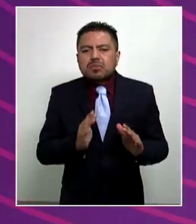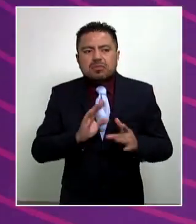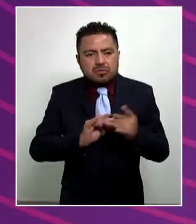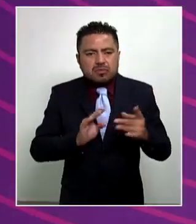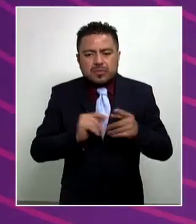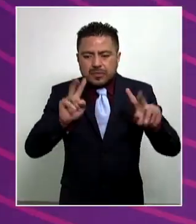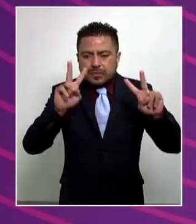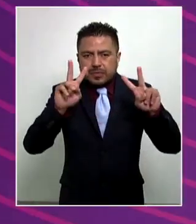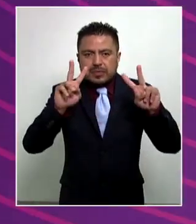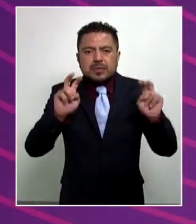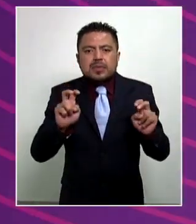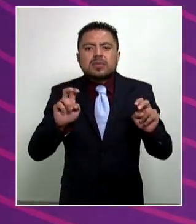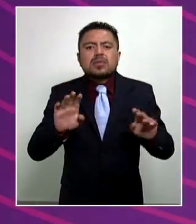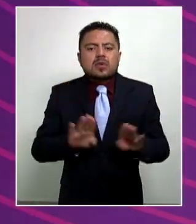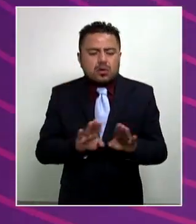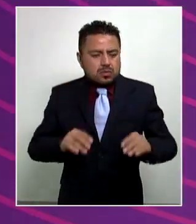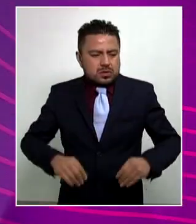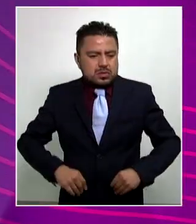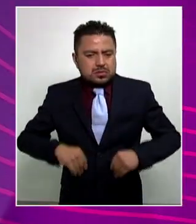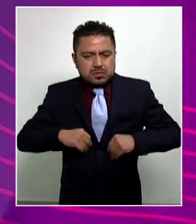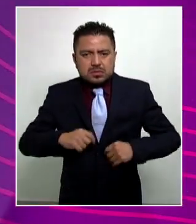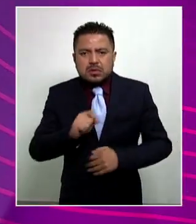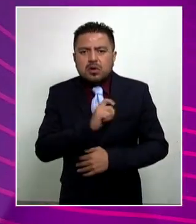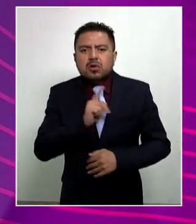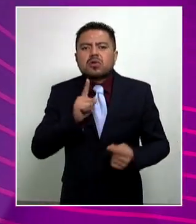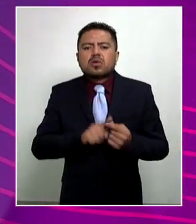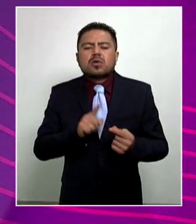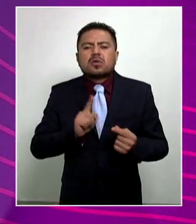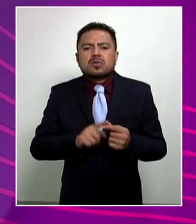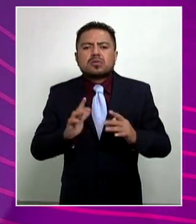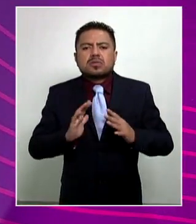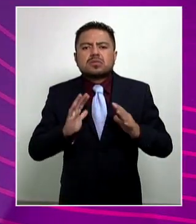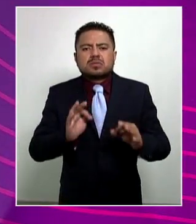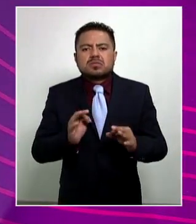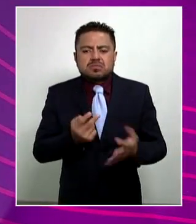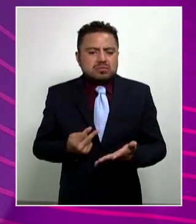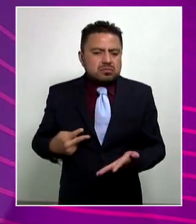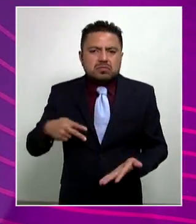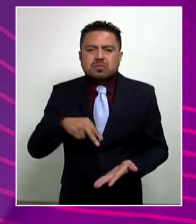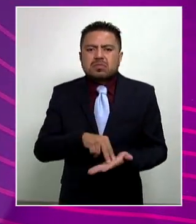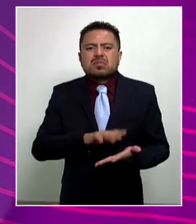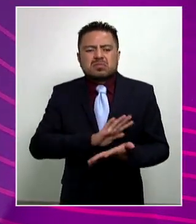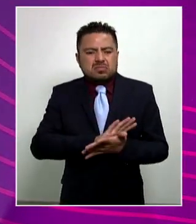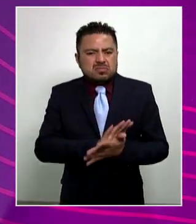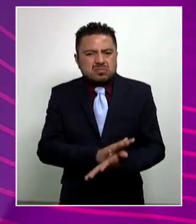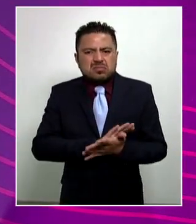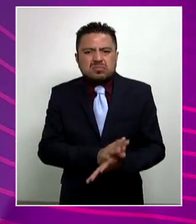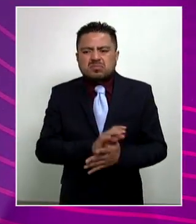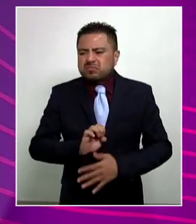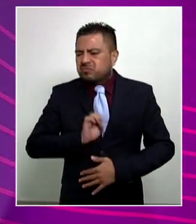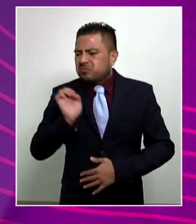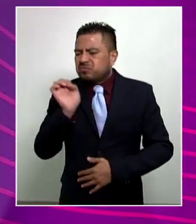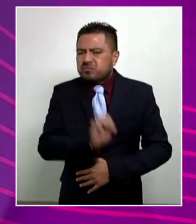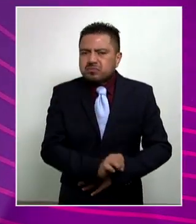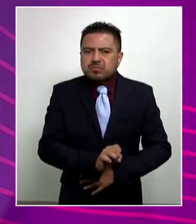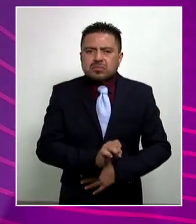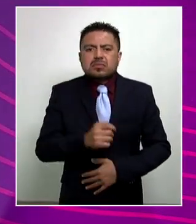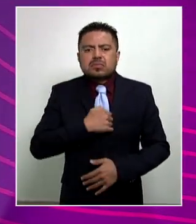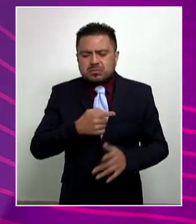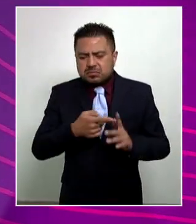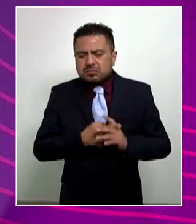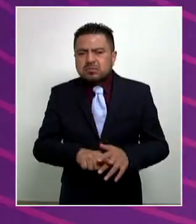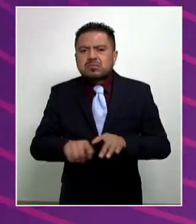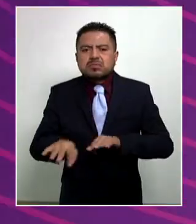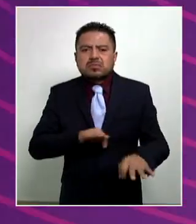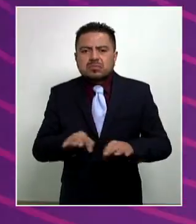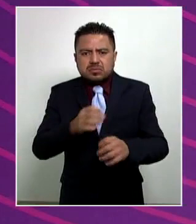tema, sobre lo que he vivido, desde donde he presenciado, por ejemplo, racismo, xenofobia, y empiezo a trabajar